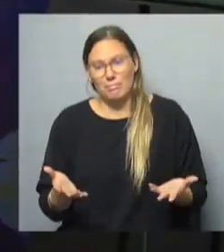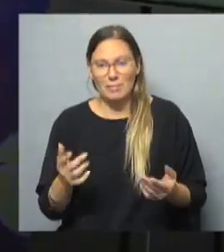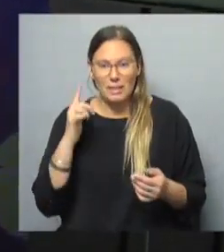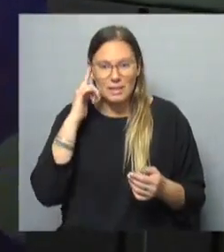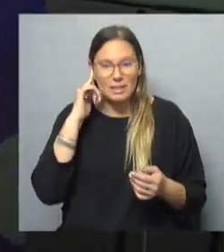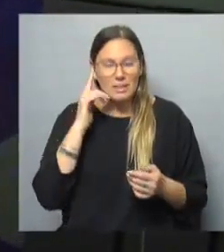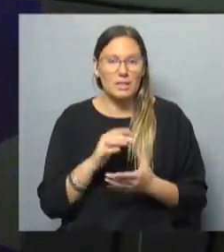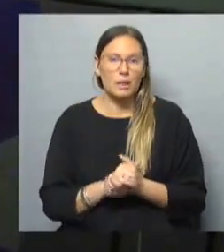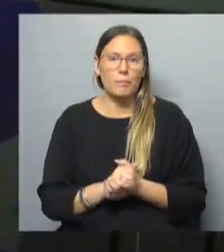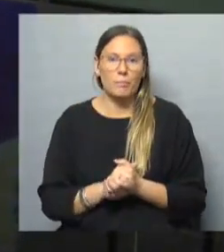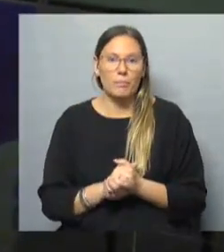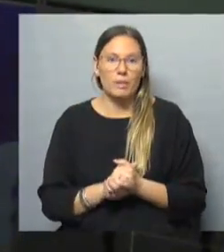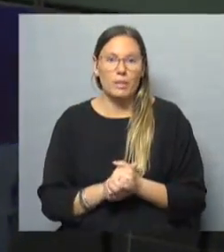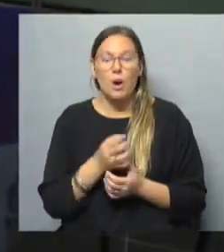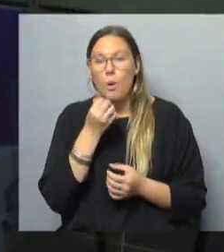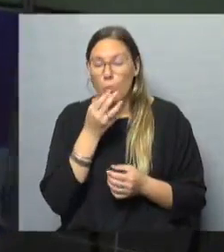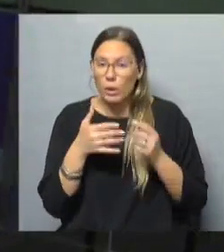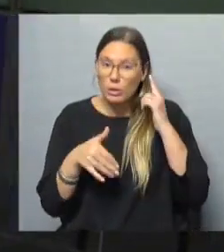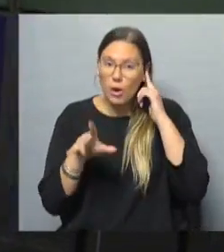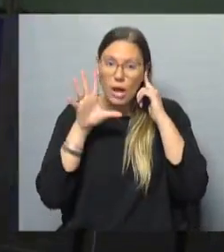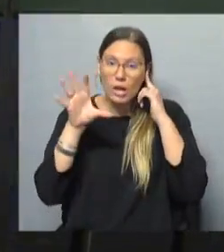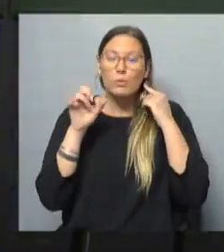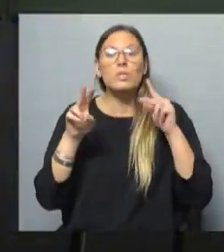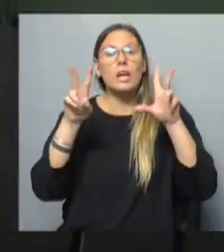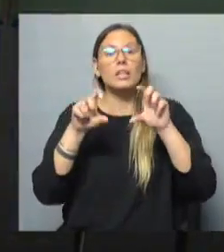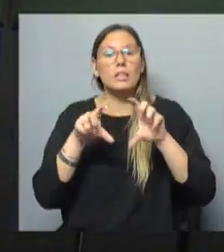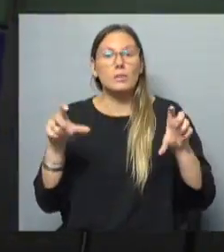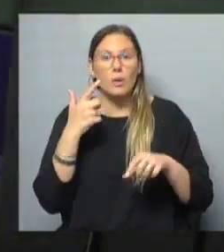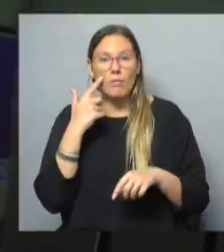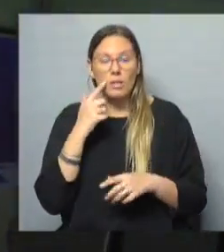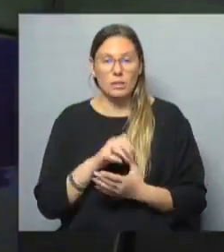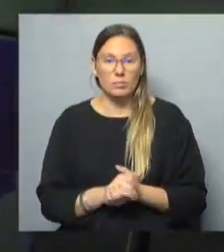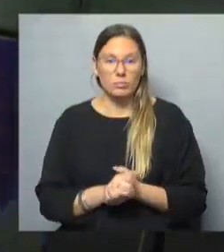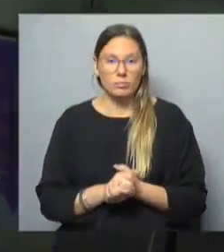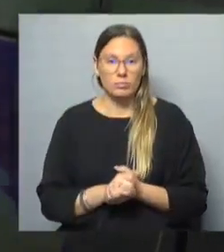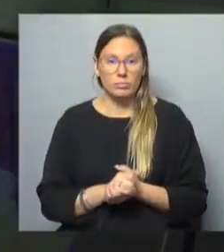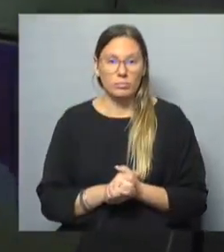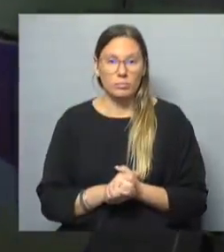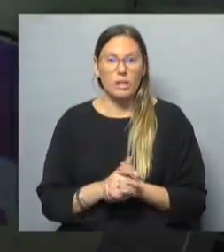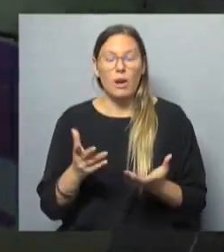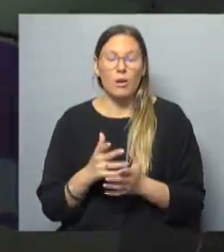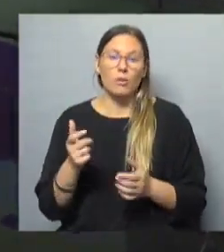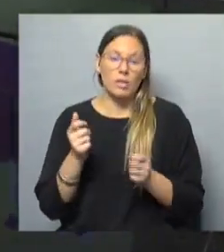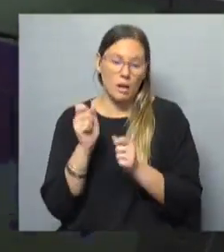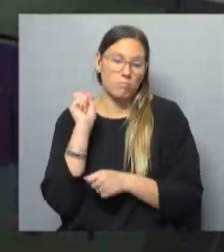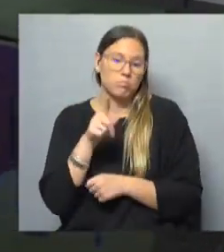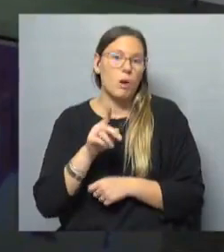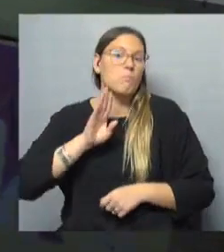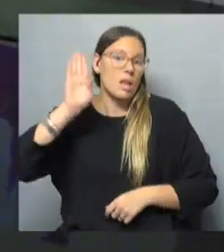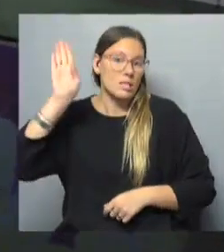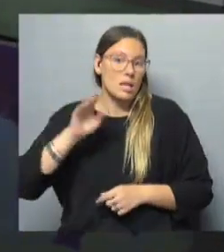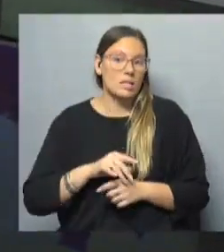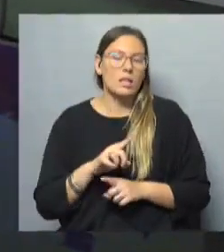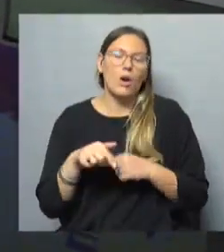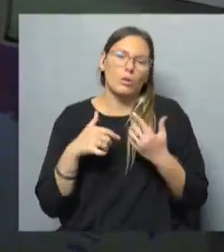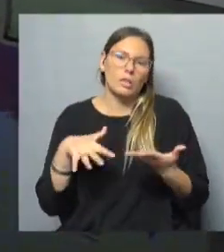sería. Bueno sería ahora, escuchar ahora, titulares. Ahora, no sé qué, presente sería, ¿no? Ah, sí. Bueno, también. Claro, ahora hay otros elementos, otros